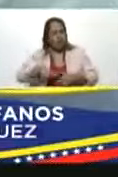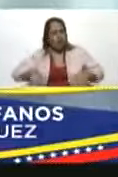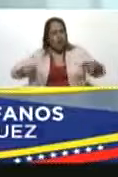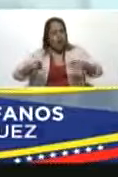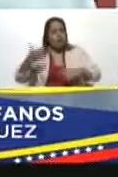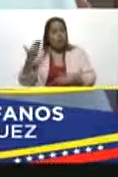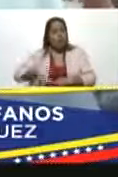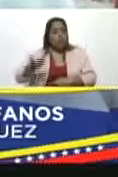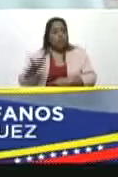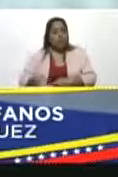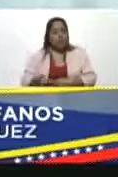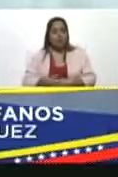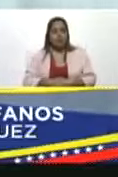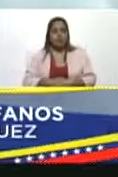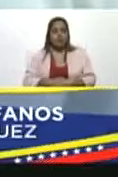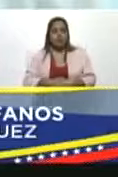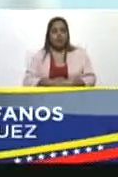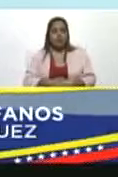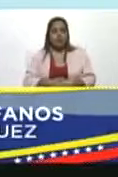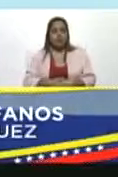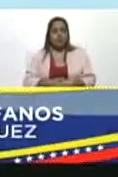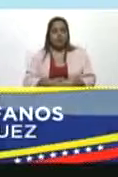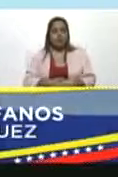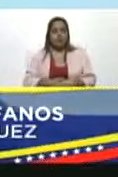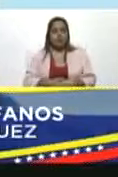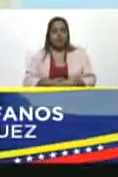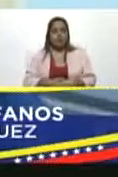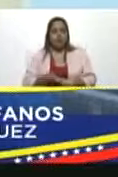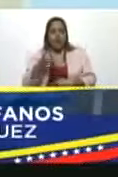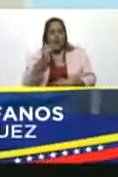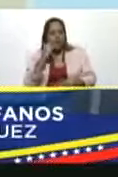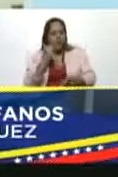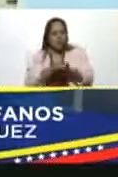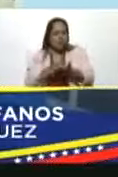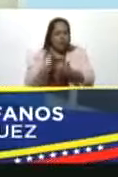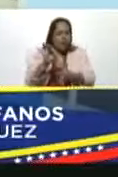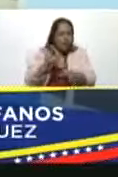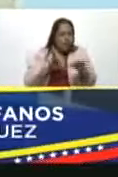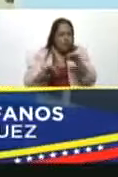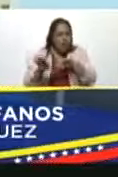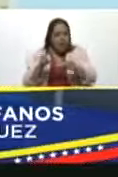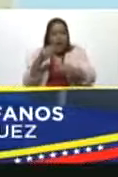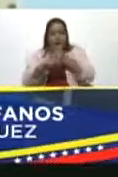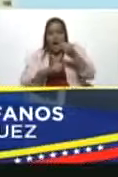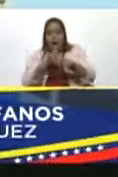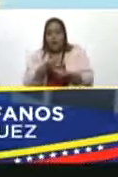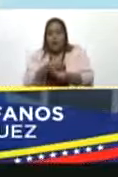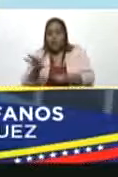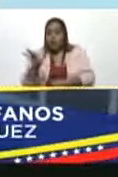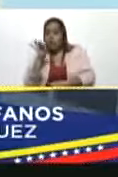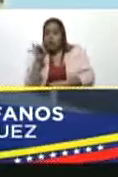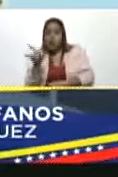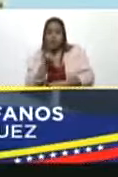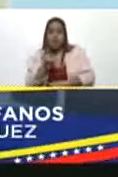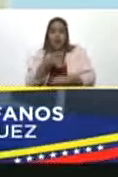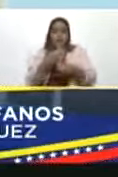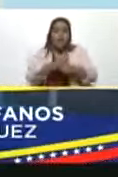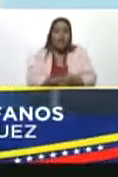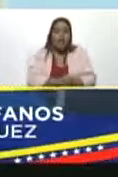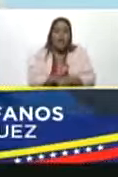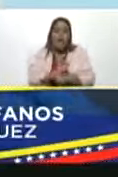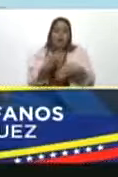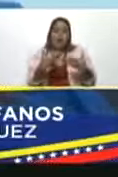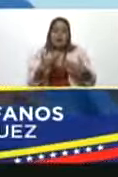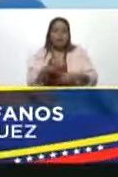esencial que lo que sea electivo y sea cirugía electiva, hacerlo electivo, no esperar la urgencia y